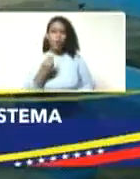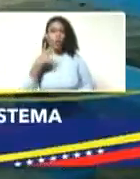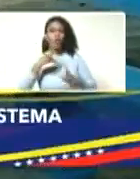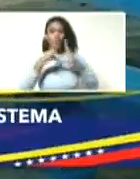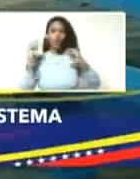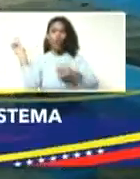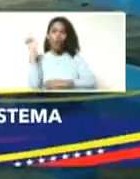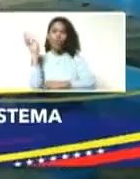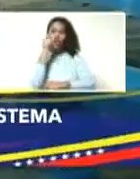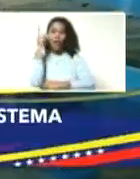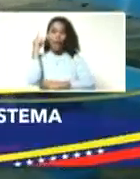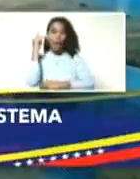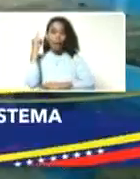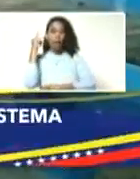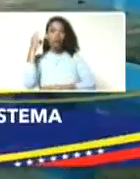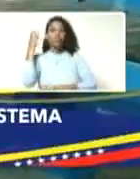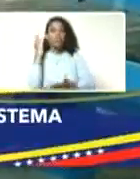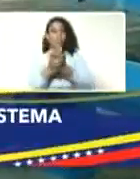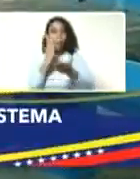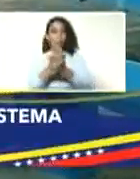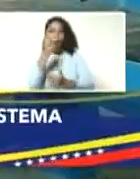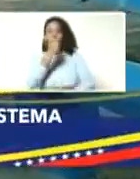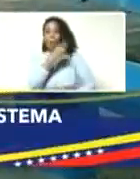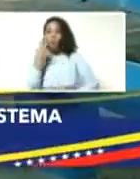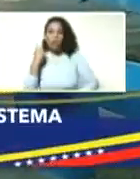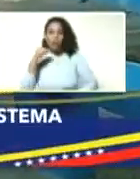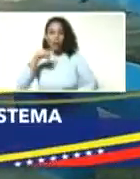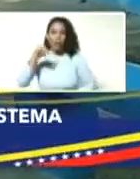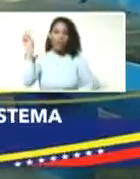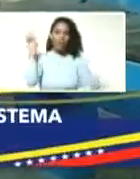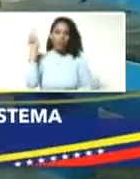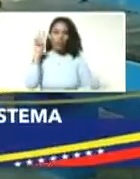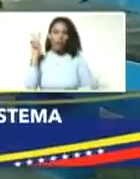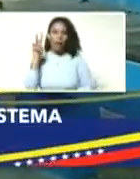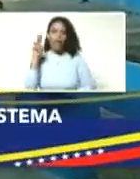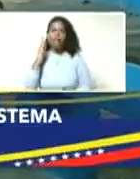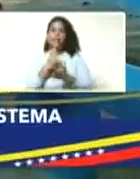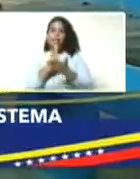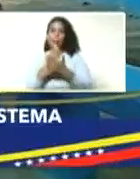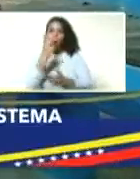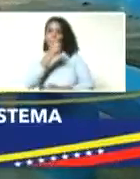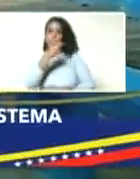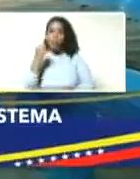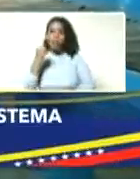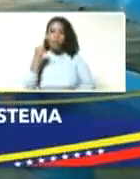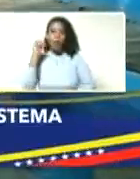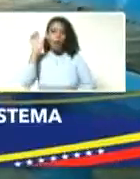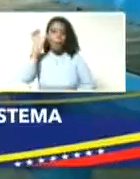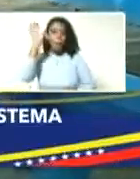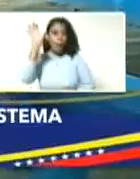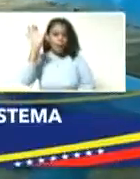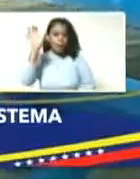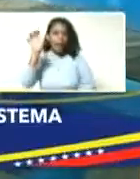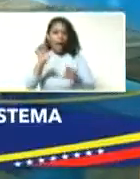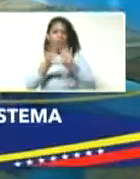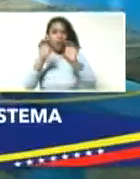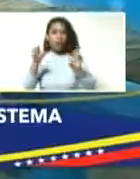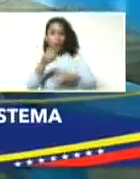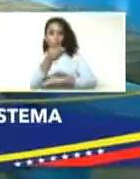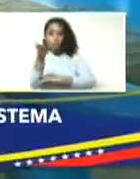los venezolanos y las venezolanas tengamos compromiso con la patria. Tener compromiso con la patria, en el caso de ustedes, es la educación de esos niños y